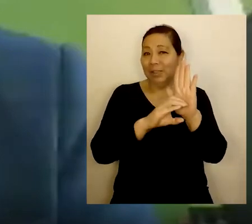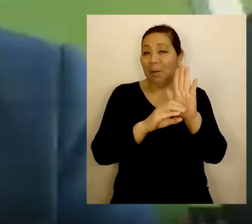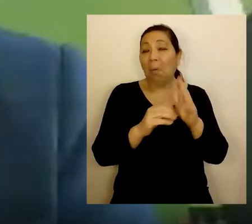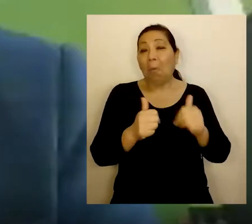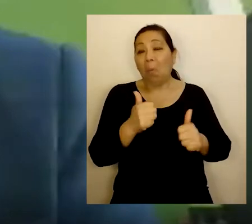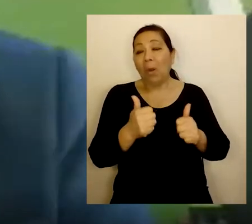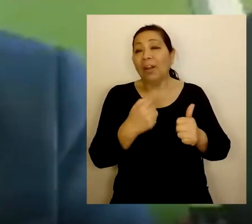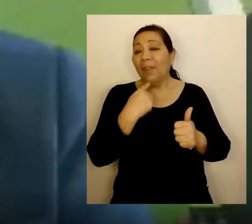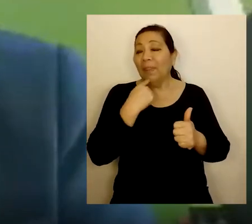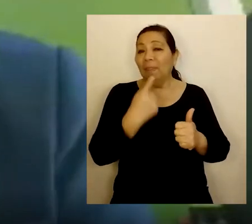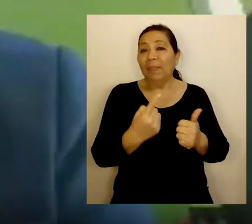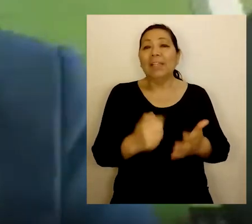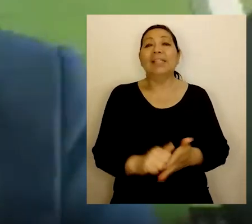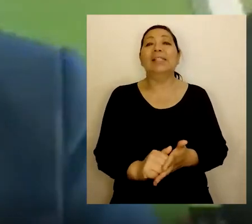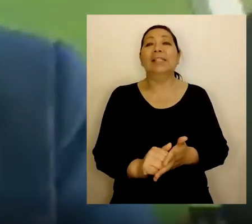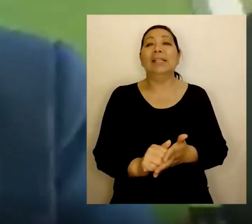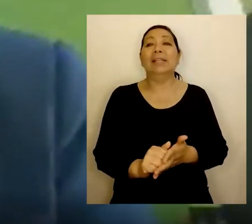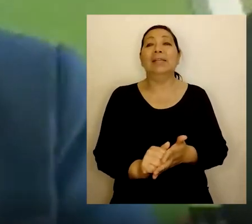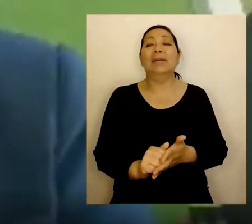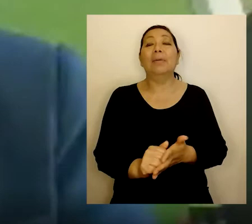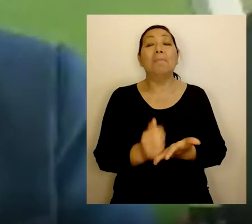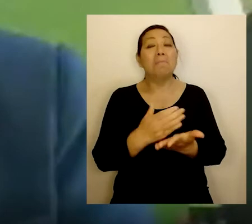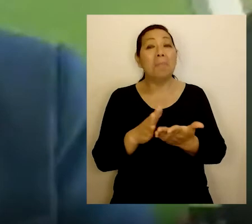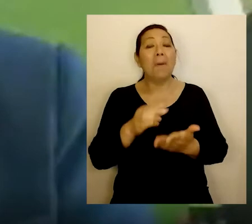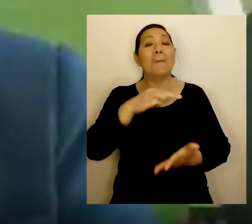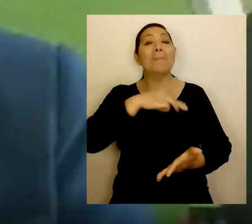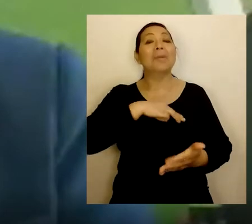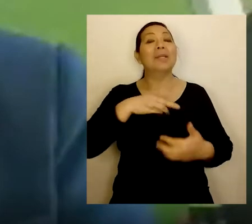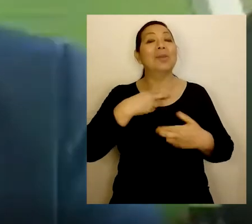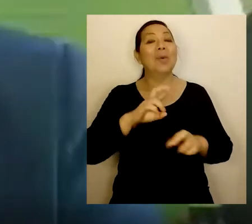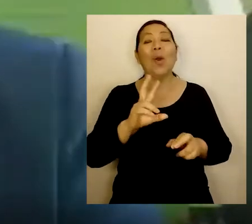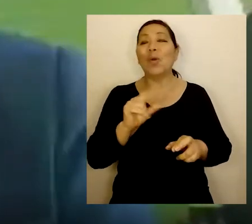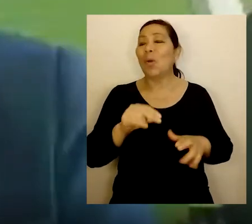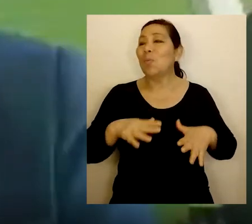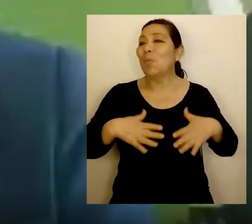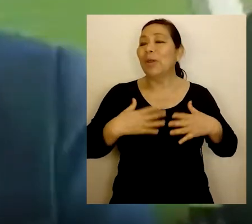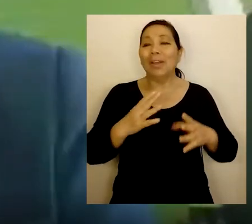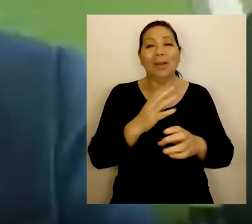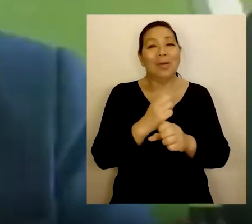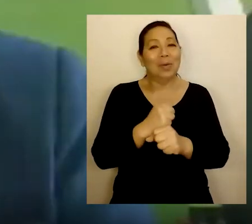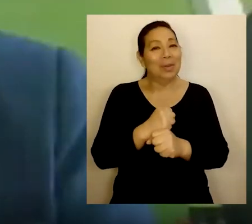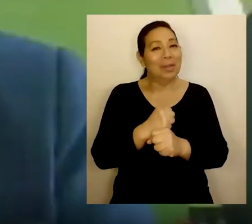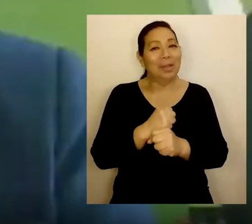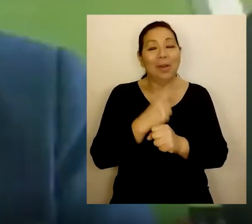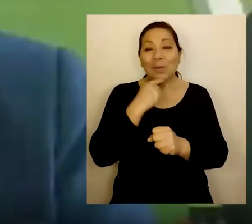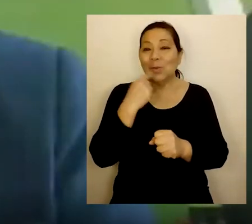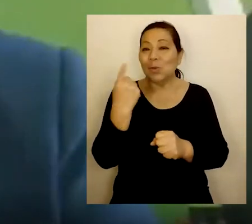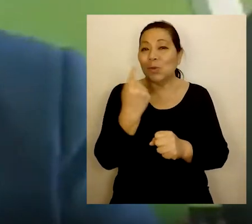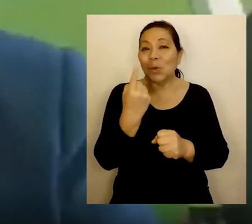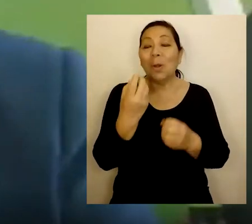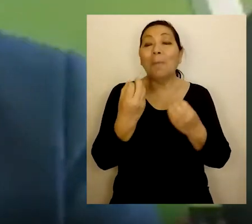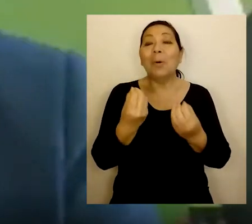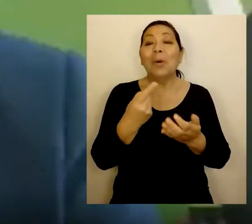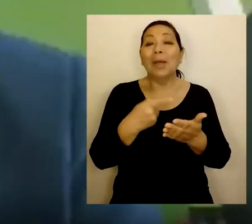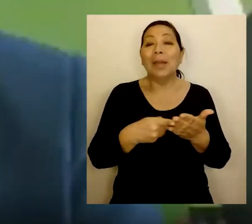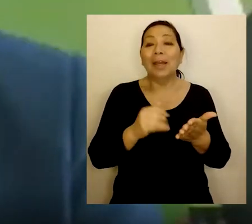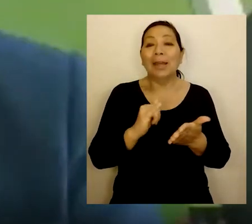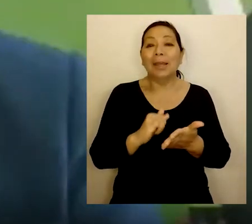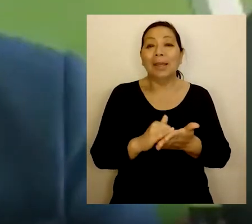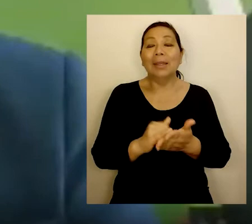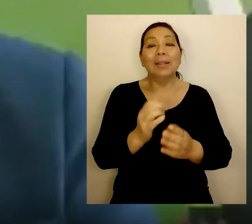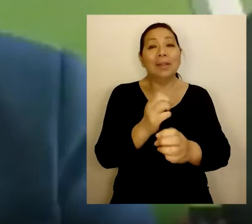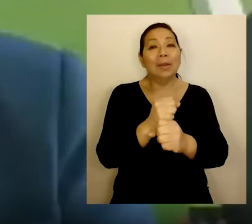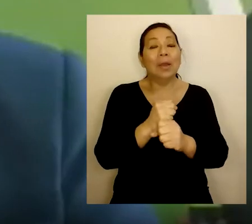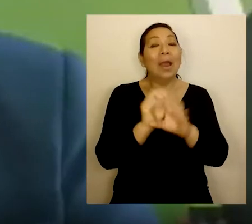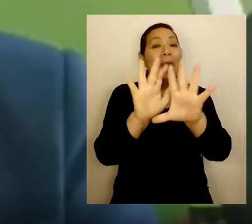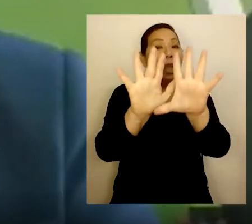cual establece que el desistimiento del Ministerio Público no puede ser aplicado de manera automática, porque justamente esto está